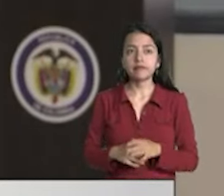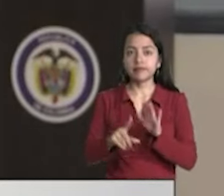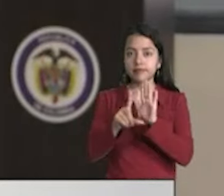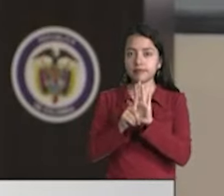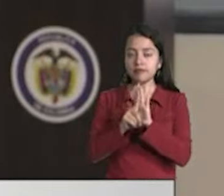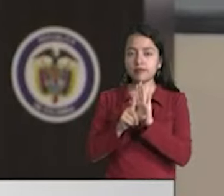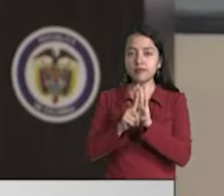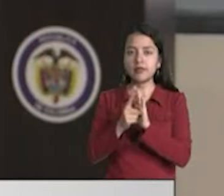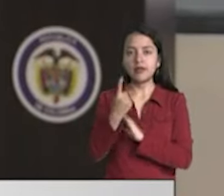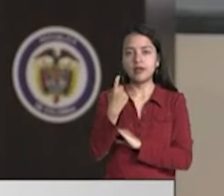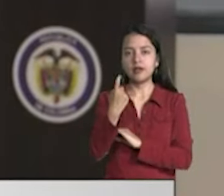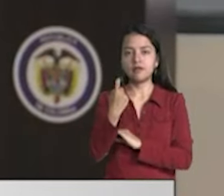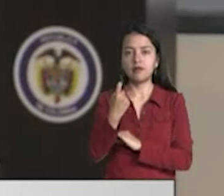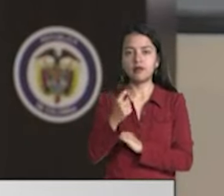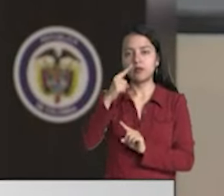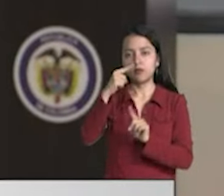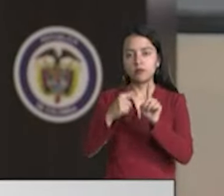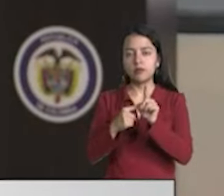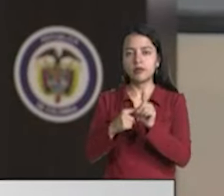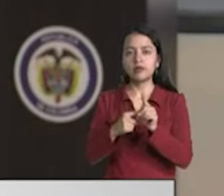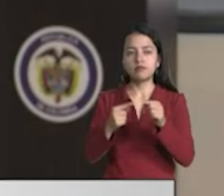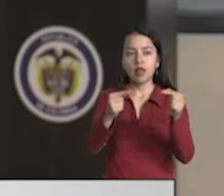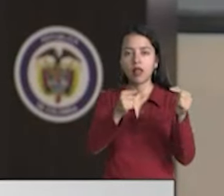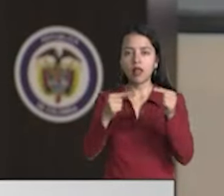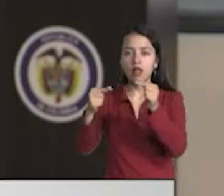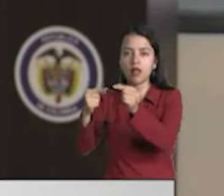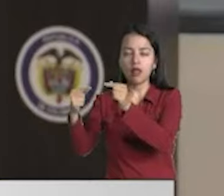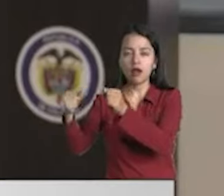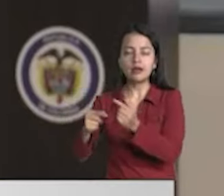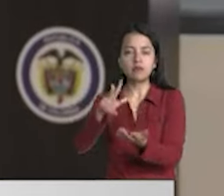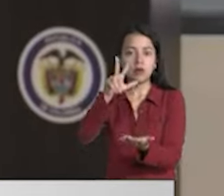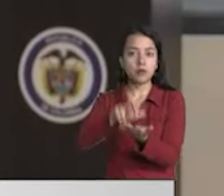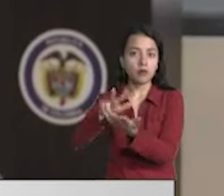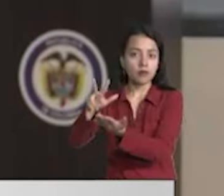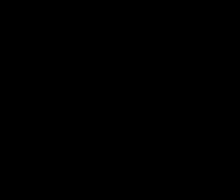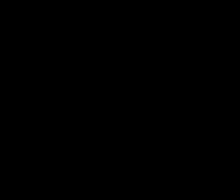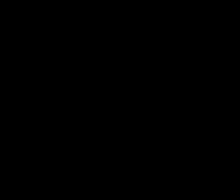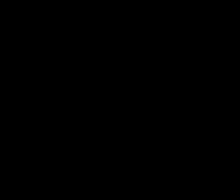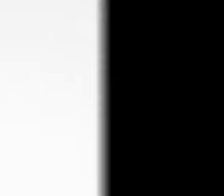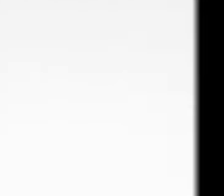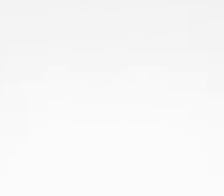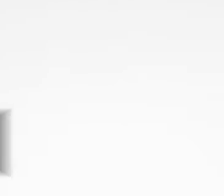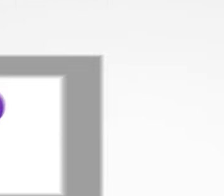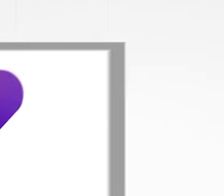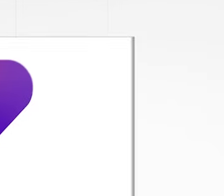mes y medio para que sea aprobado en los dos debates que le falta a Cámara de Representantes de aquí al 20 de junio.